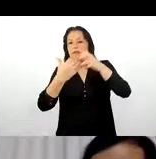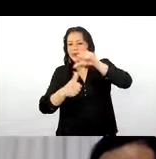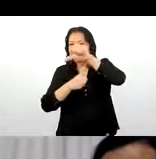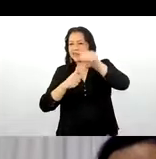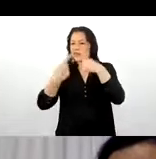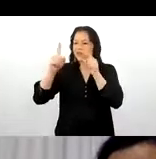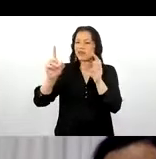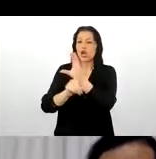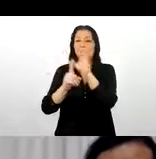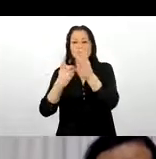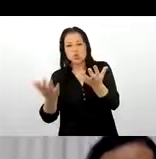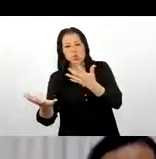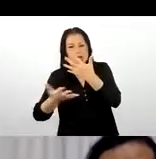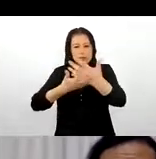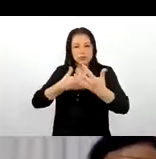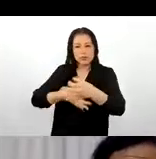¿no?